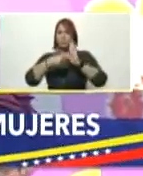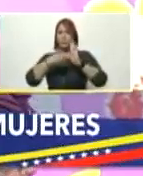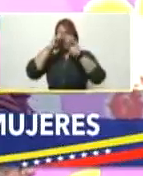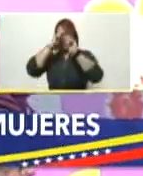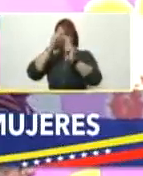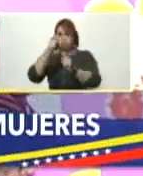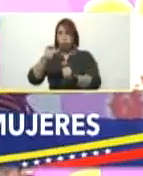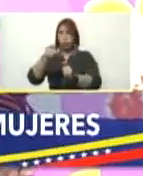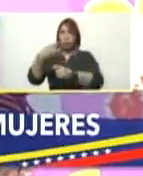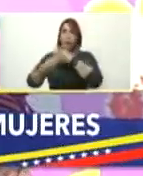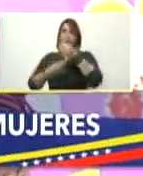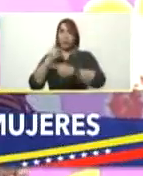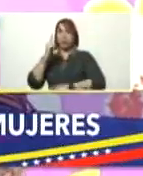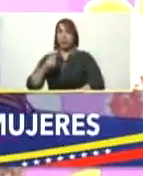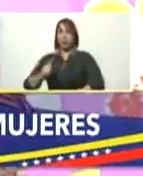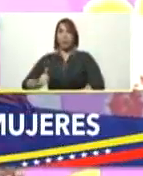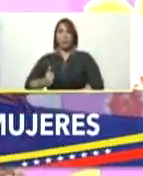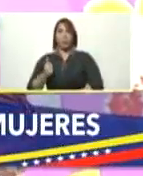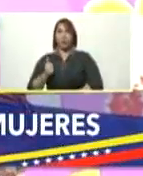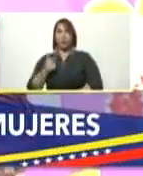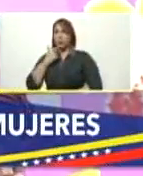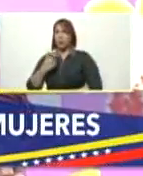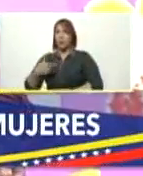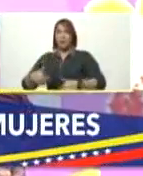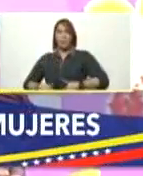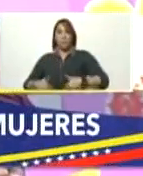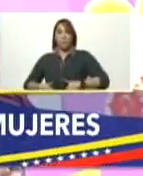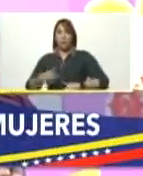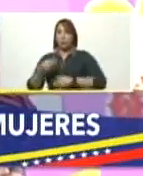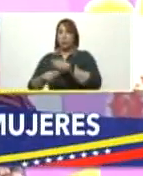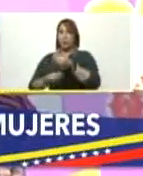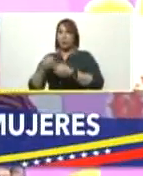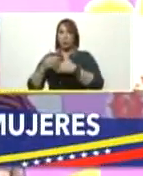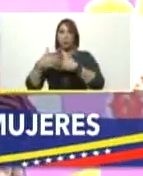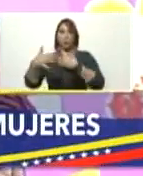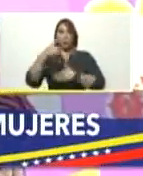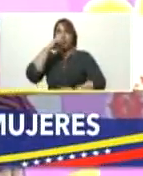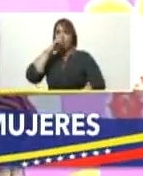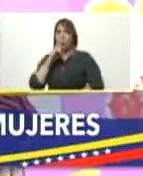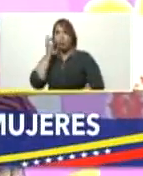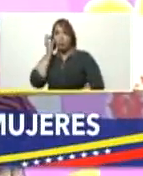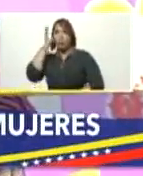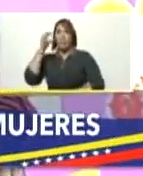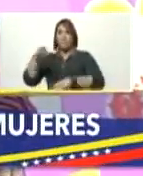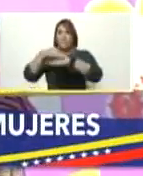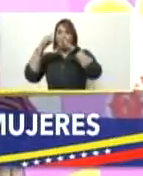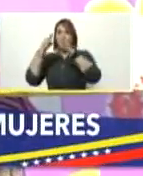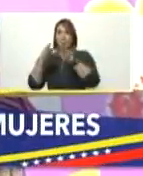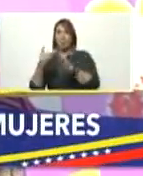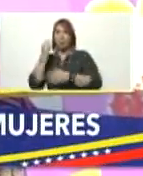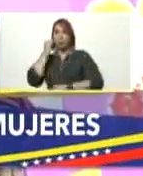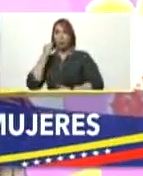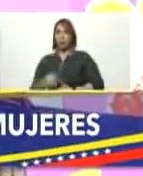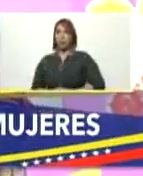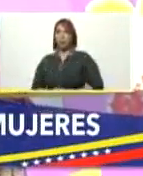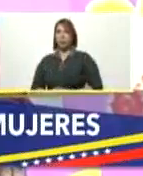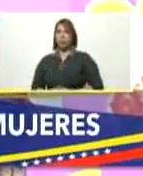hecho. Debo aprovechar el espacio para decirlo, el esfuerzo que se ha hecho durante los años de creado del Ministerio de la Mujer, de